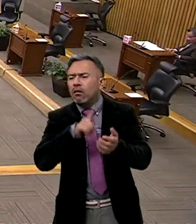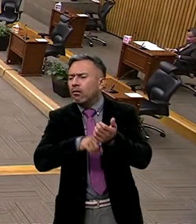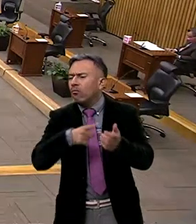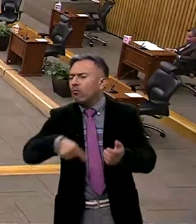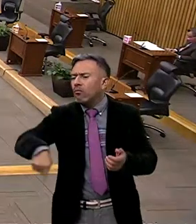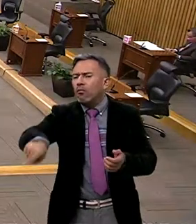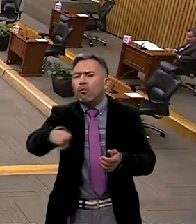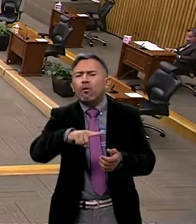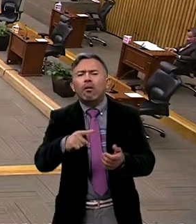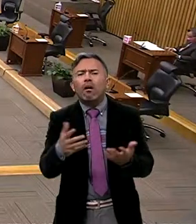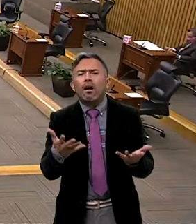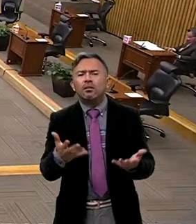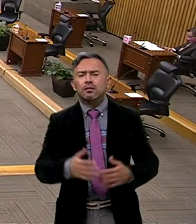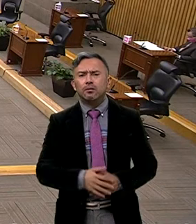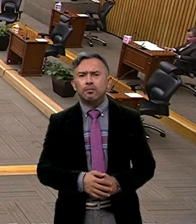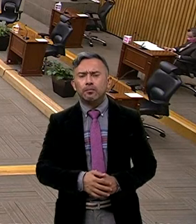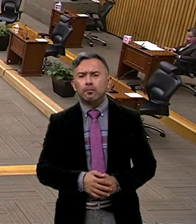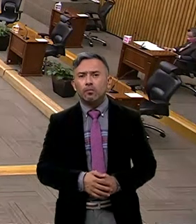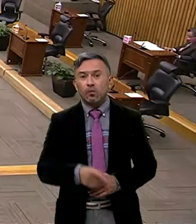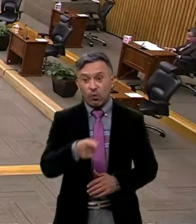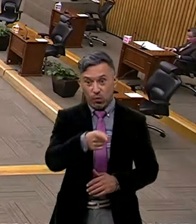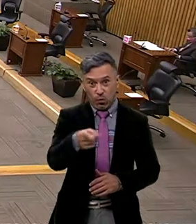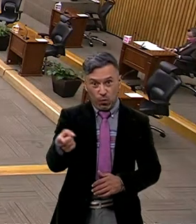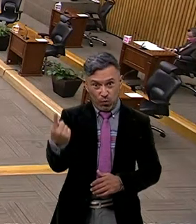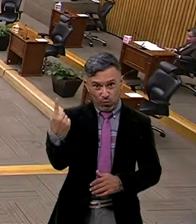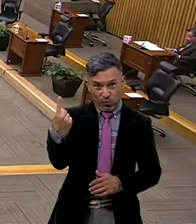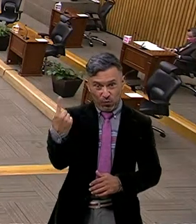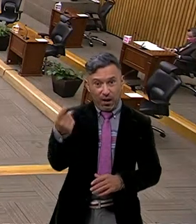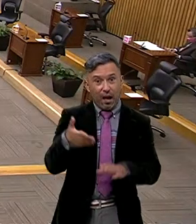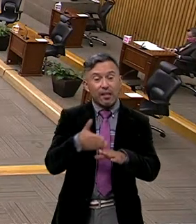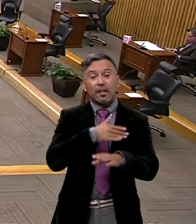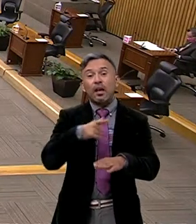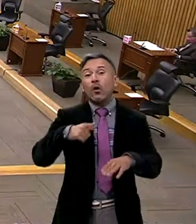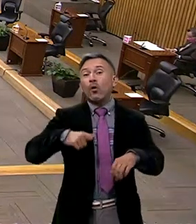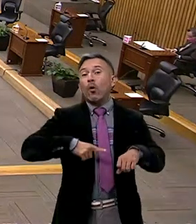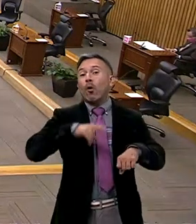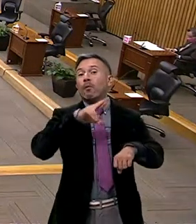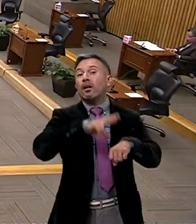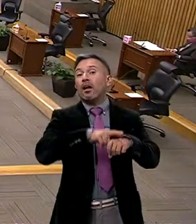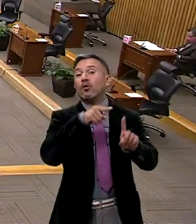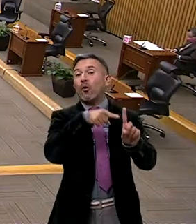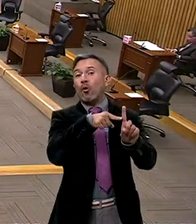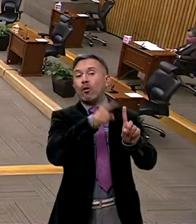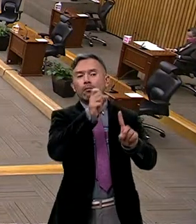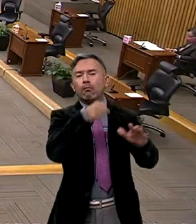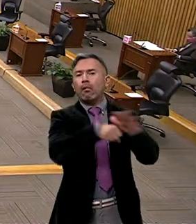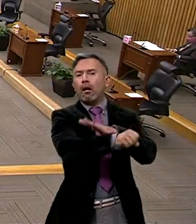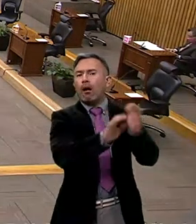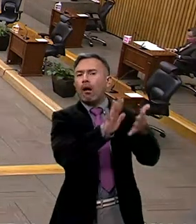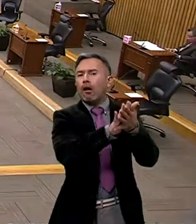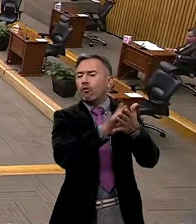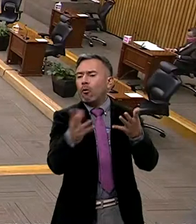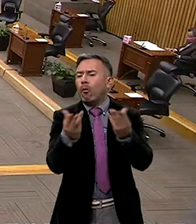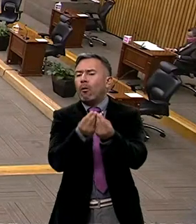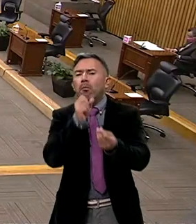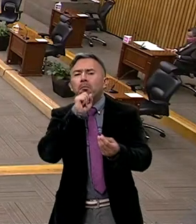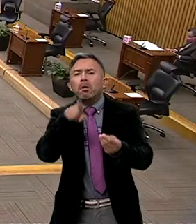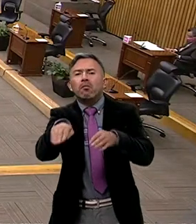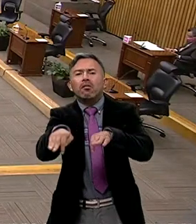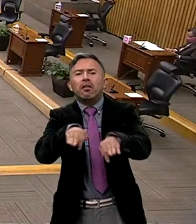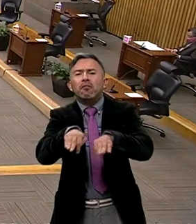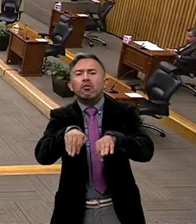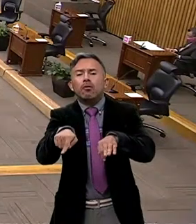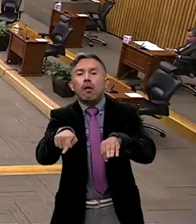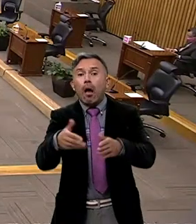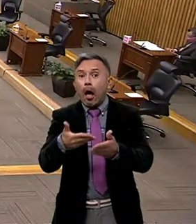de ustedes era trabajaba para un gobernador que al final de cuentas terminó en la cárcel y que hizo acuerdo con